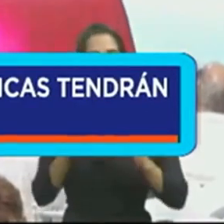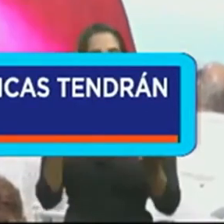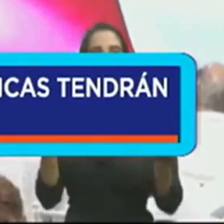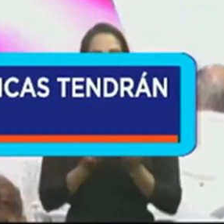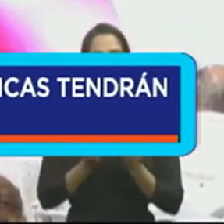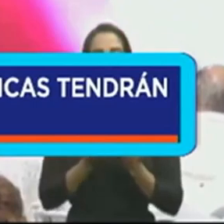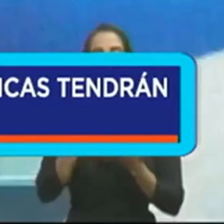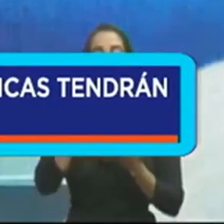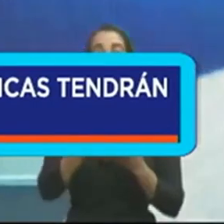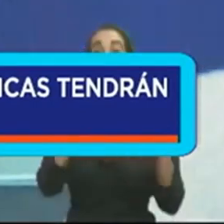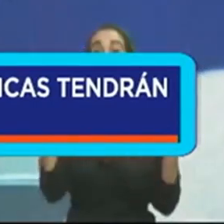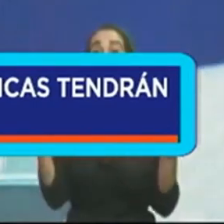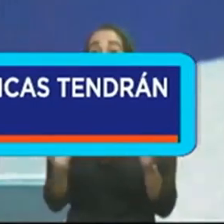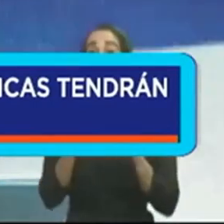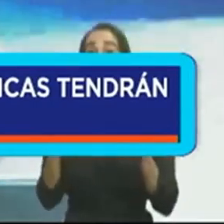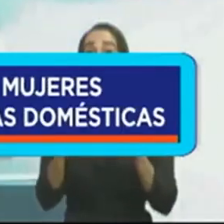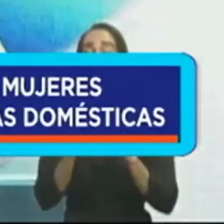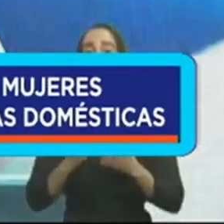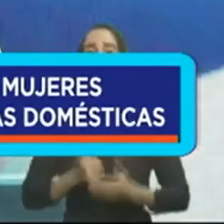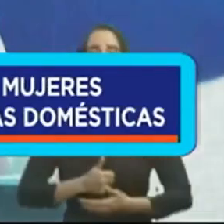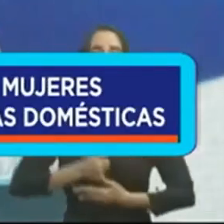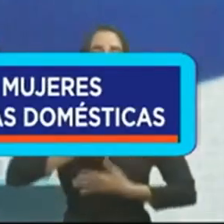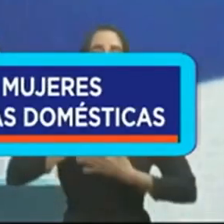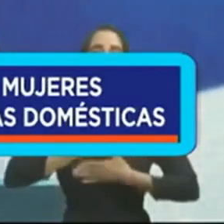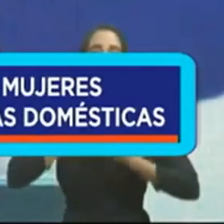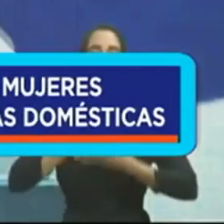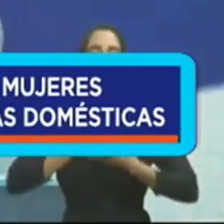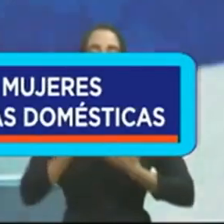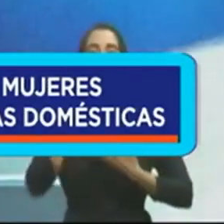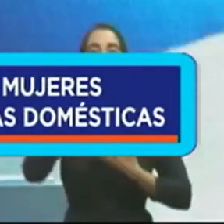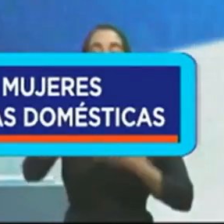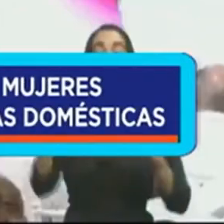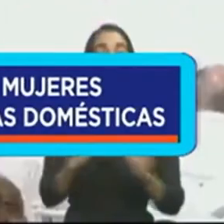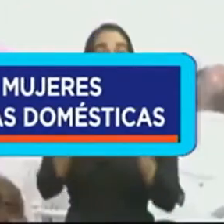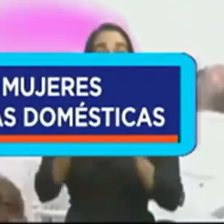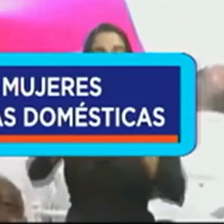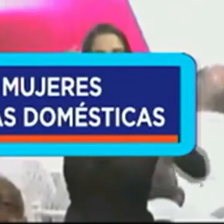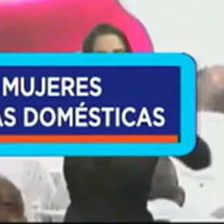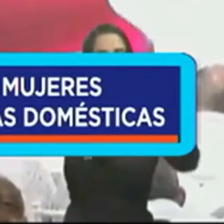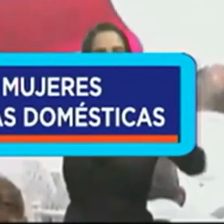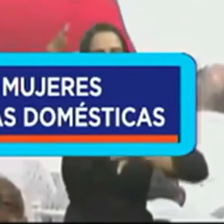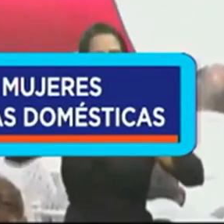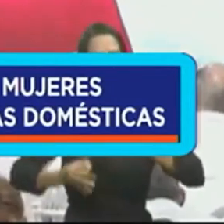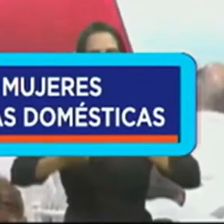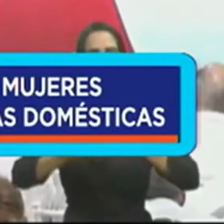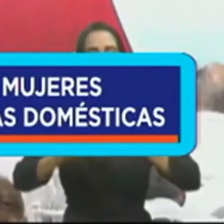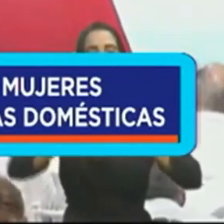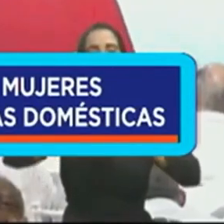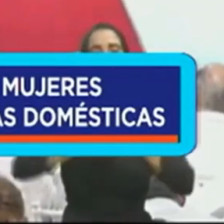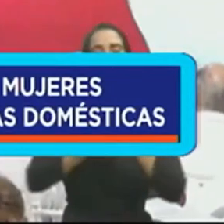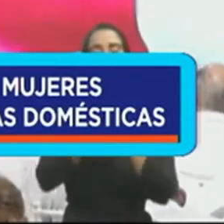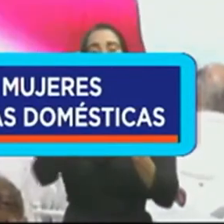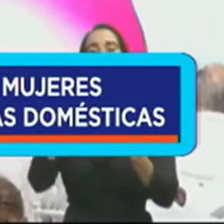es una de las acciones que más me llena de satisfacción, porque es una acción de justicia, de empezar a